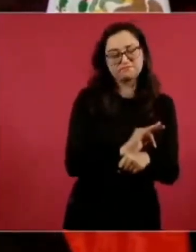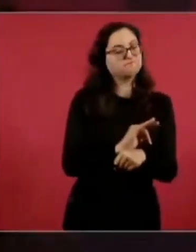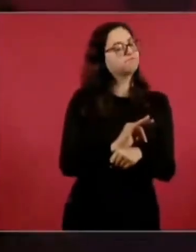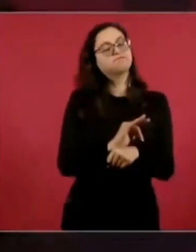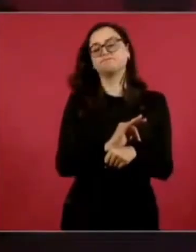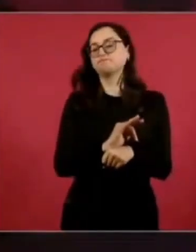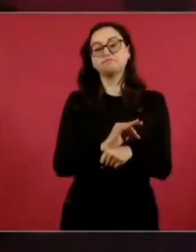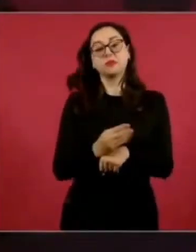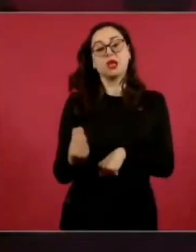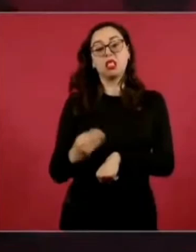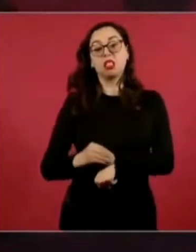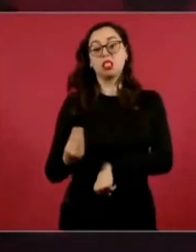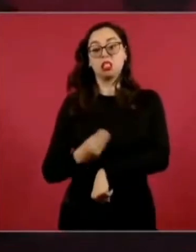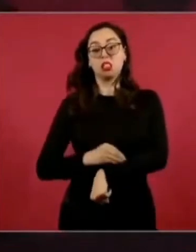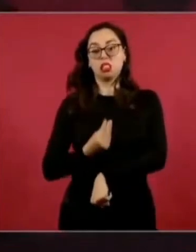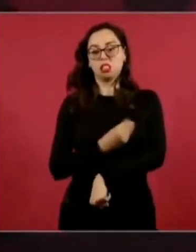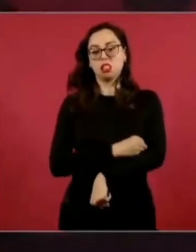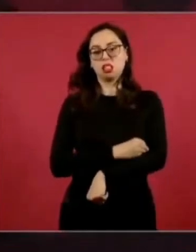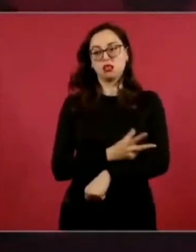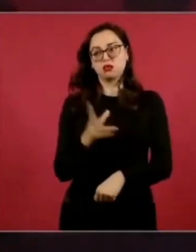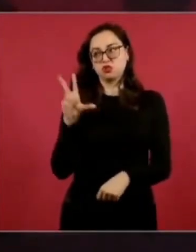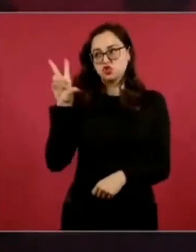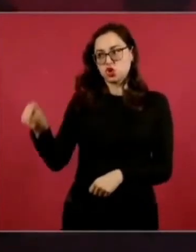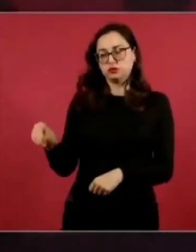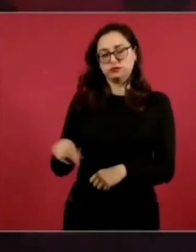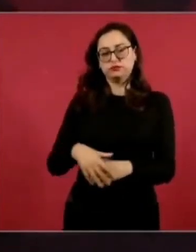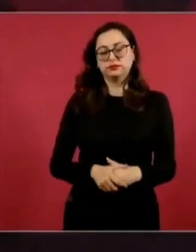como excusa,